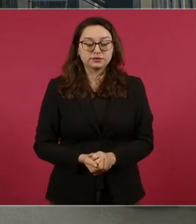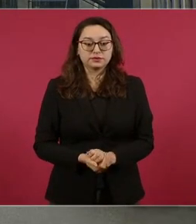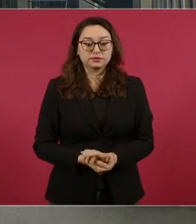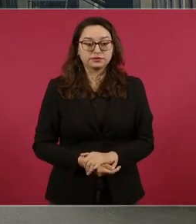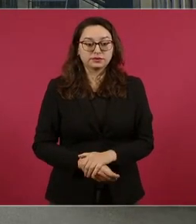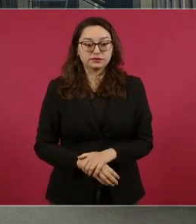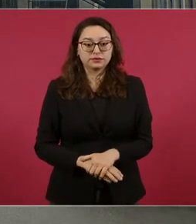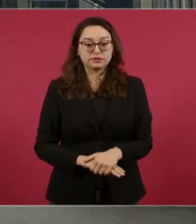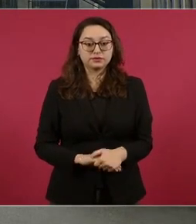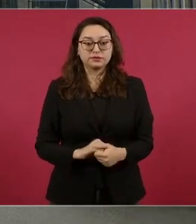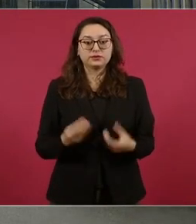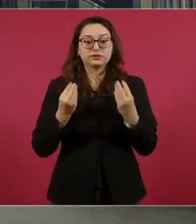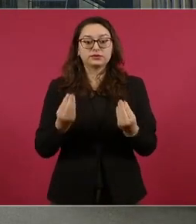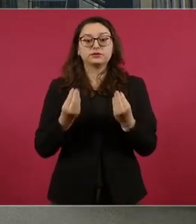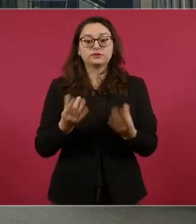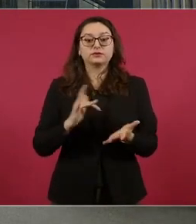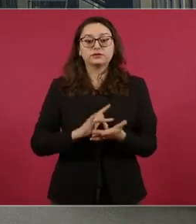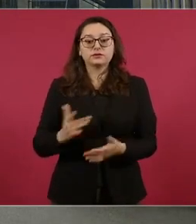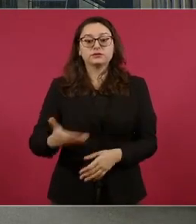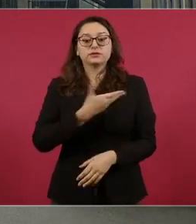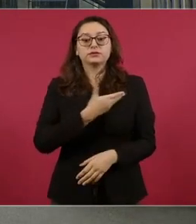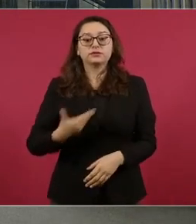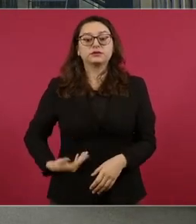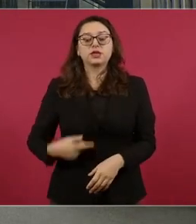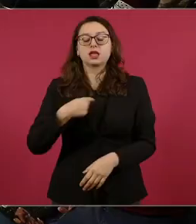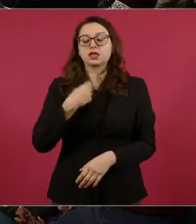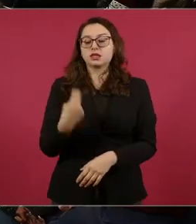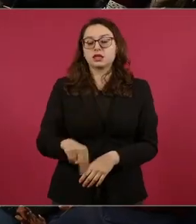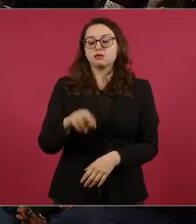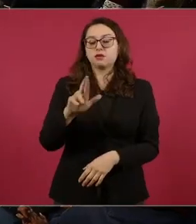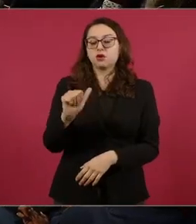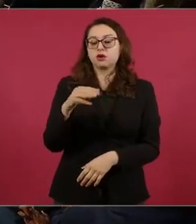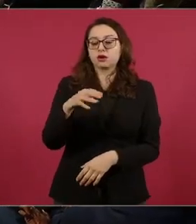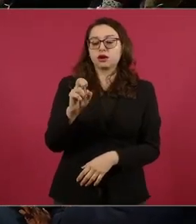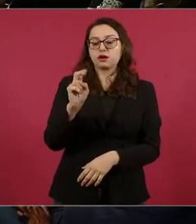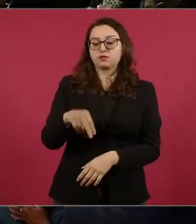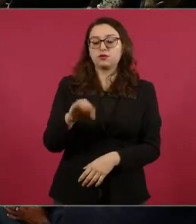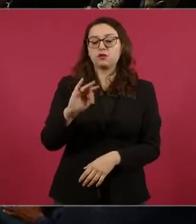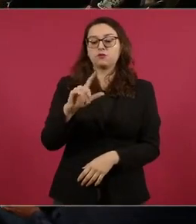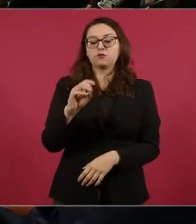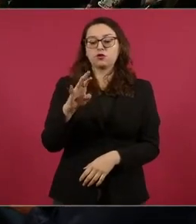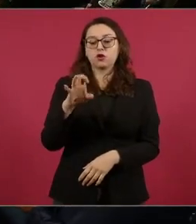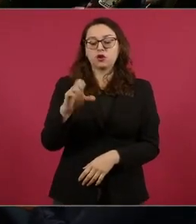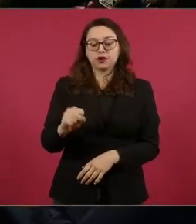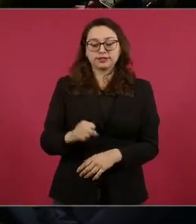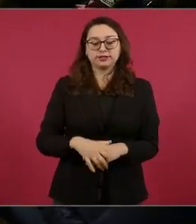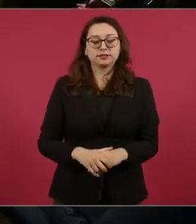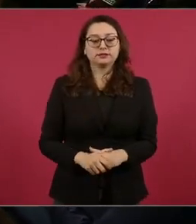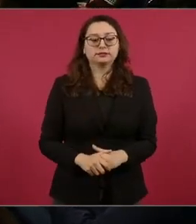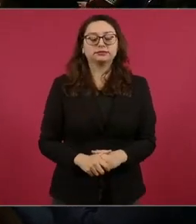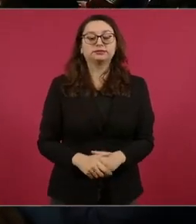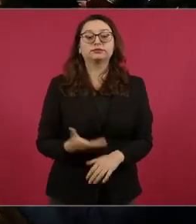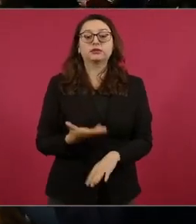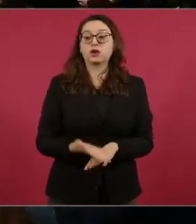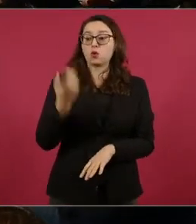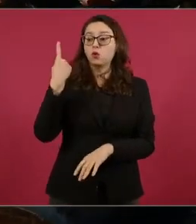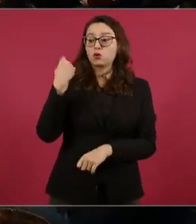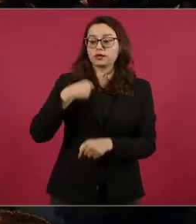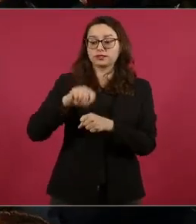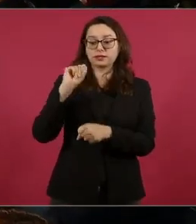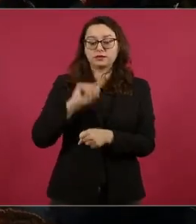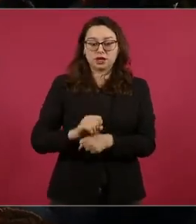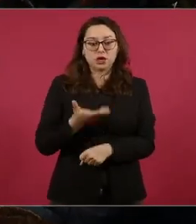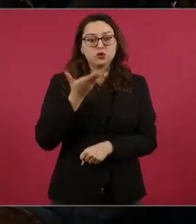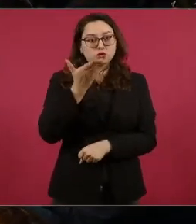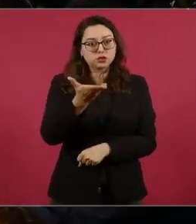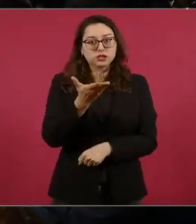contigo muchas gracias presidente Ramón Flores de El sentinela informan de humanoid señor presidente la semana pasada durante su